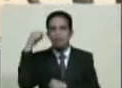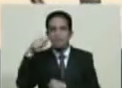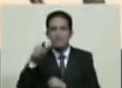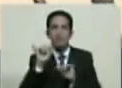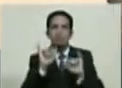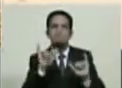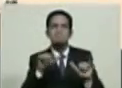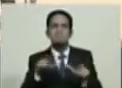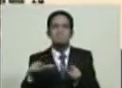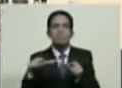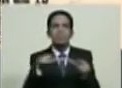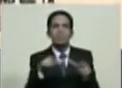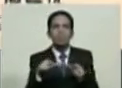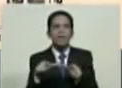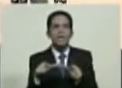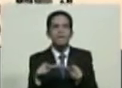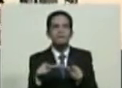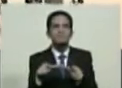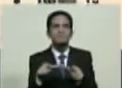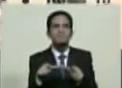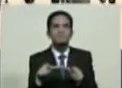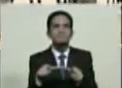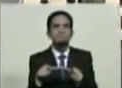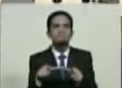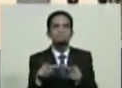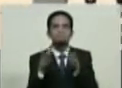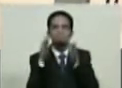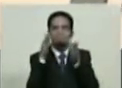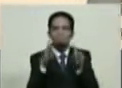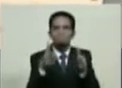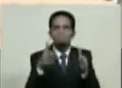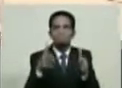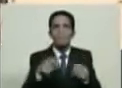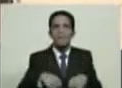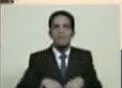sector, dedicado al sabotaje,